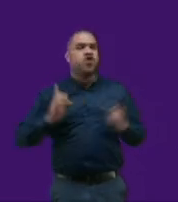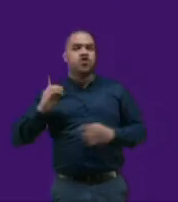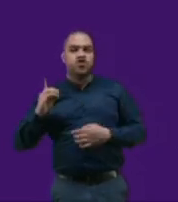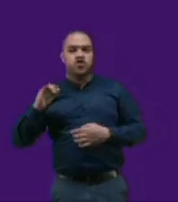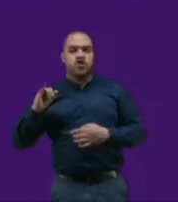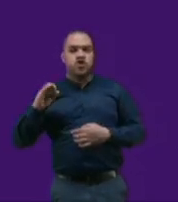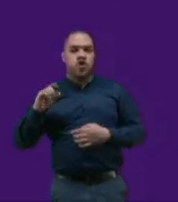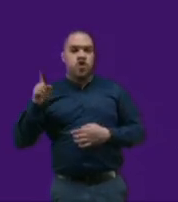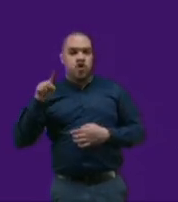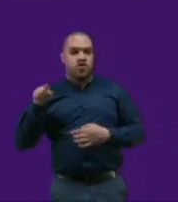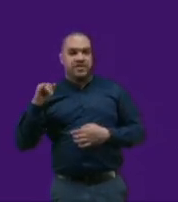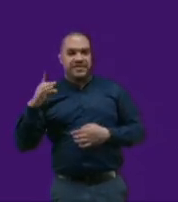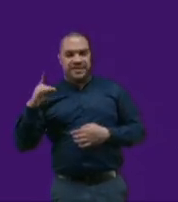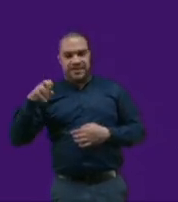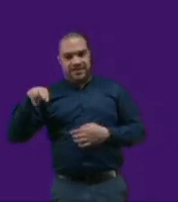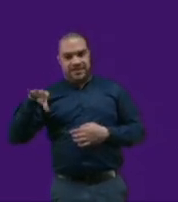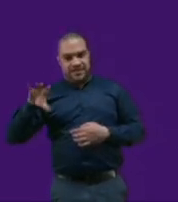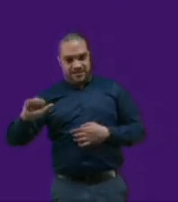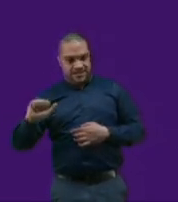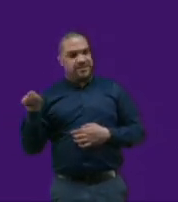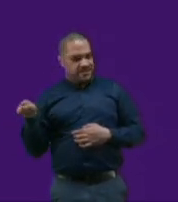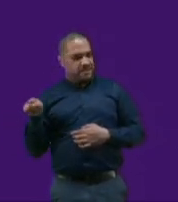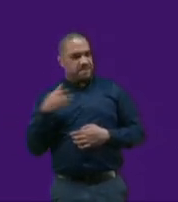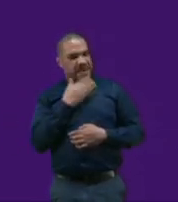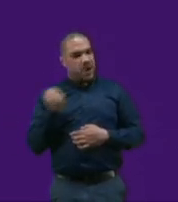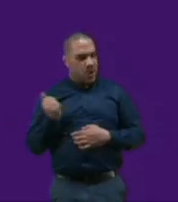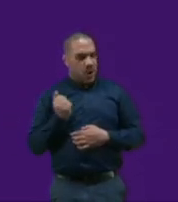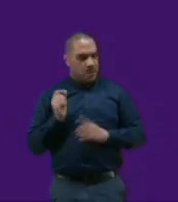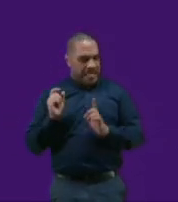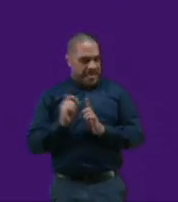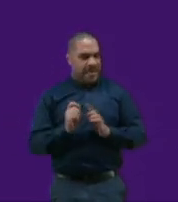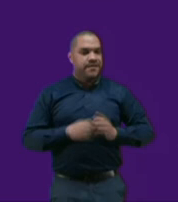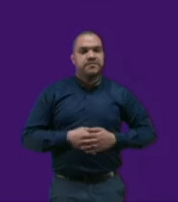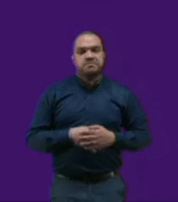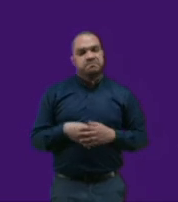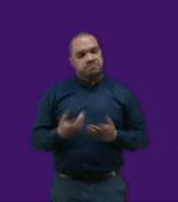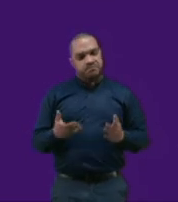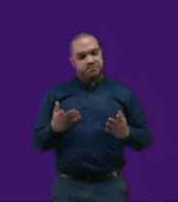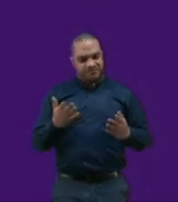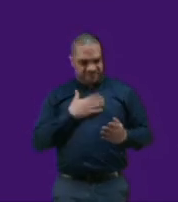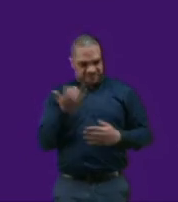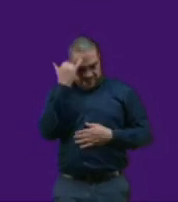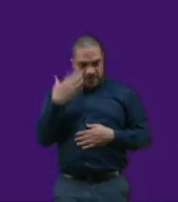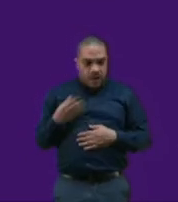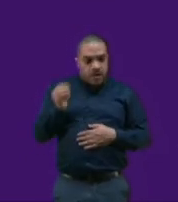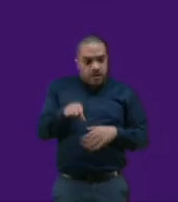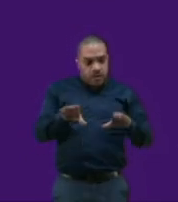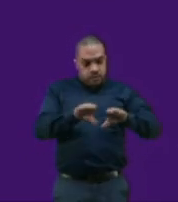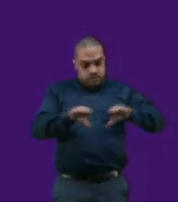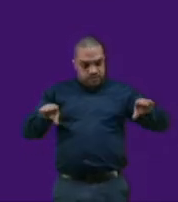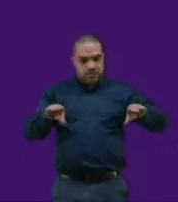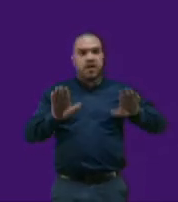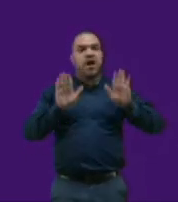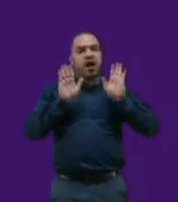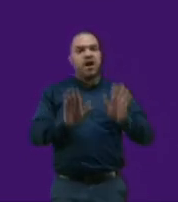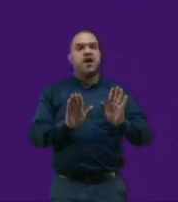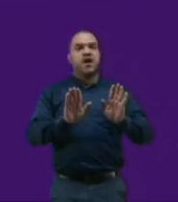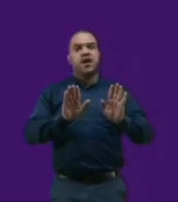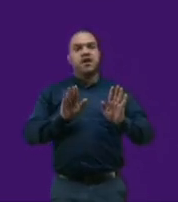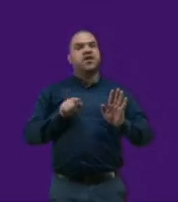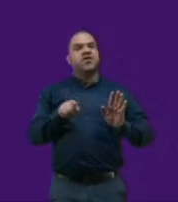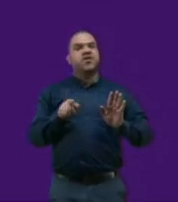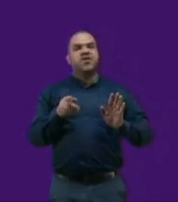Muchas gracias. Javier, mira, nosotros creamos una plataforma que se llama Agility RPA, que es de Robotic